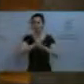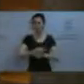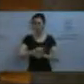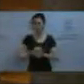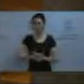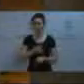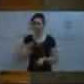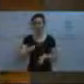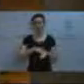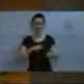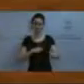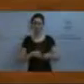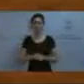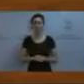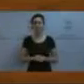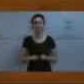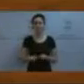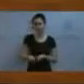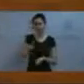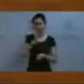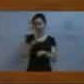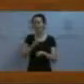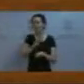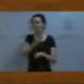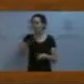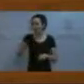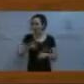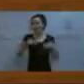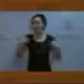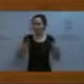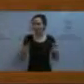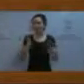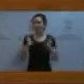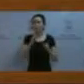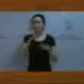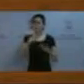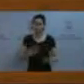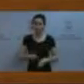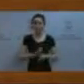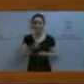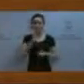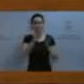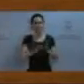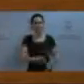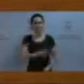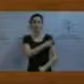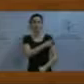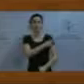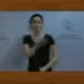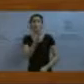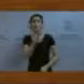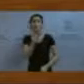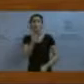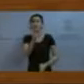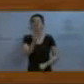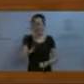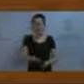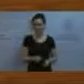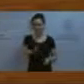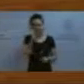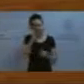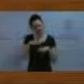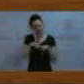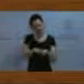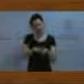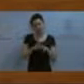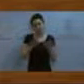se tiró para atrás. Indague, pregunte usted al que hoy es consejero delegado, indague, que no es difícil, indáguelo. 9 millones